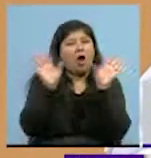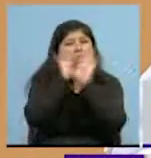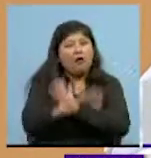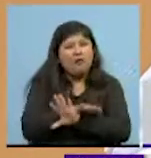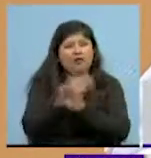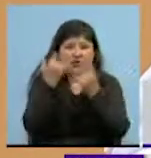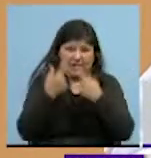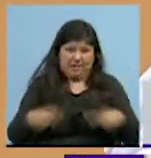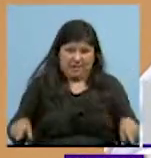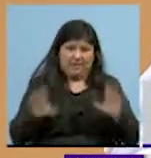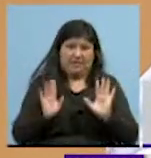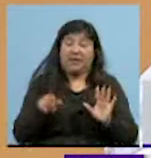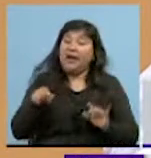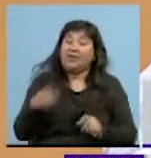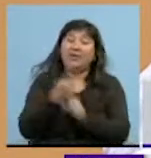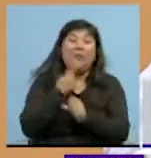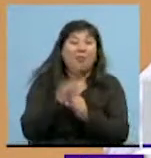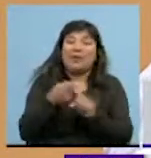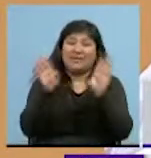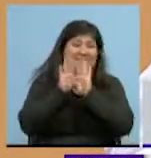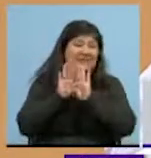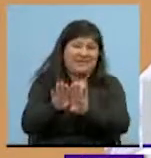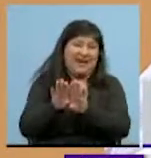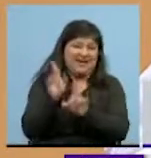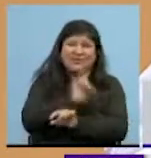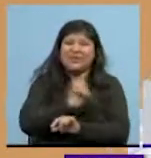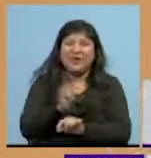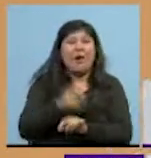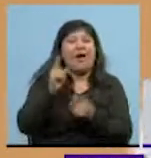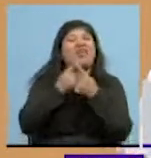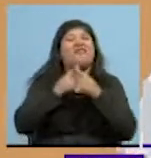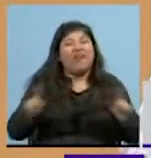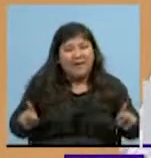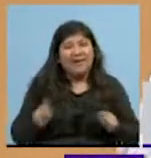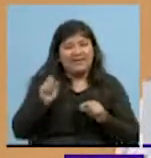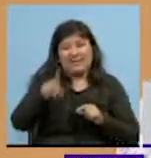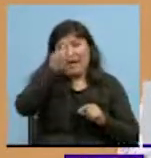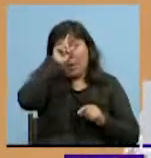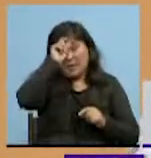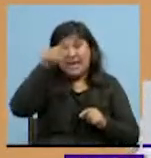porque si hasta ahora no se cerró. Al contrario, Maimará va a tener, yo tengo en mi mano